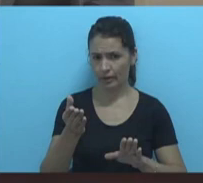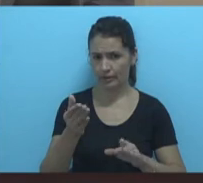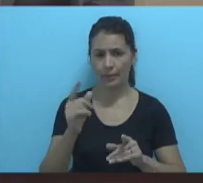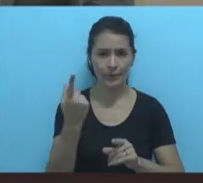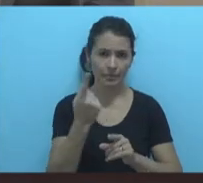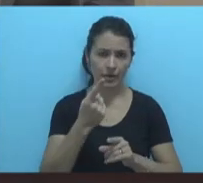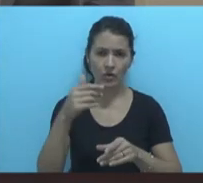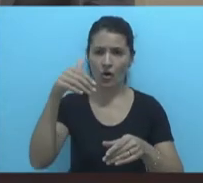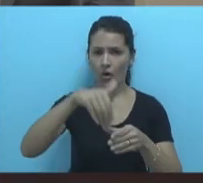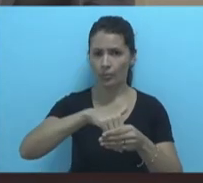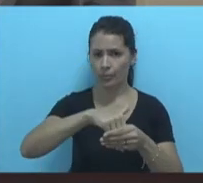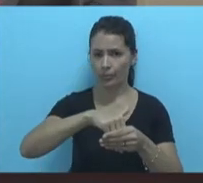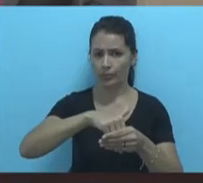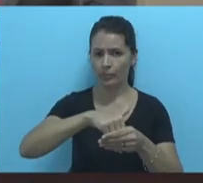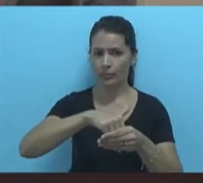el proyecto